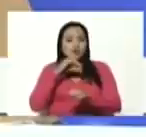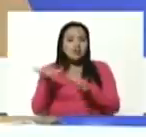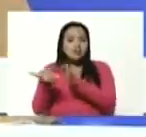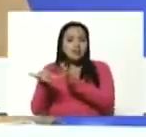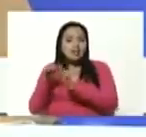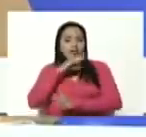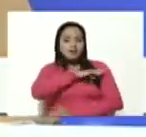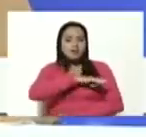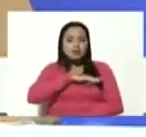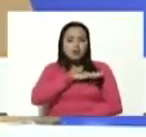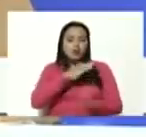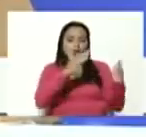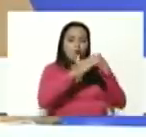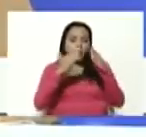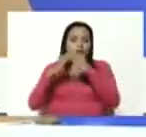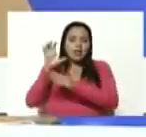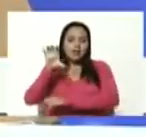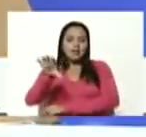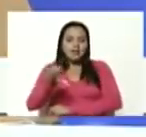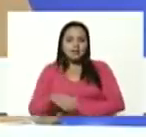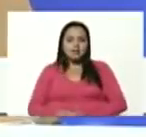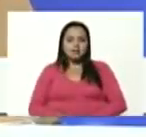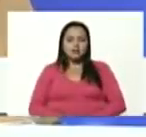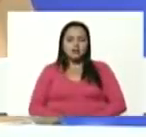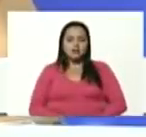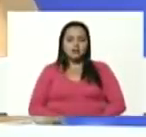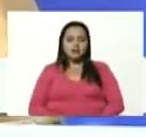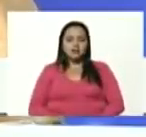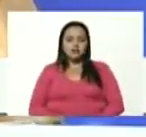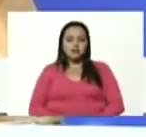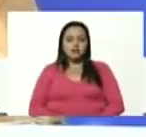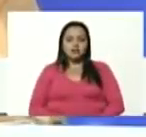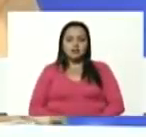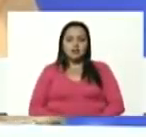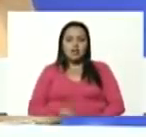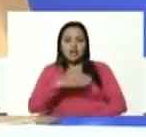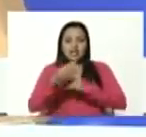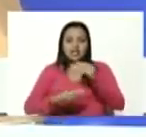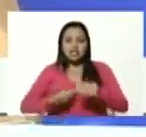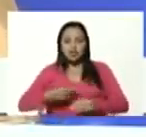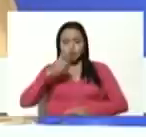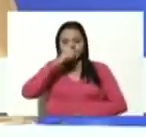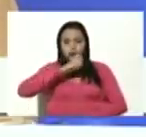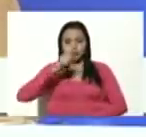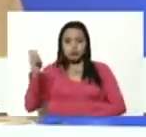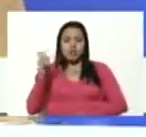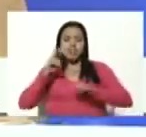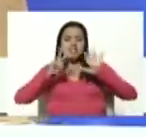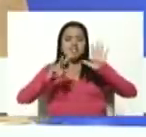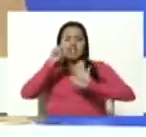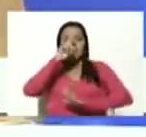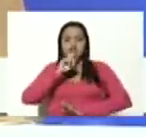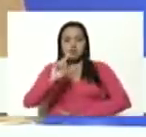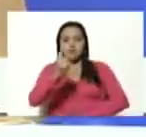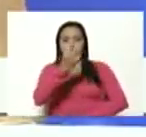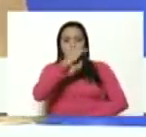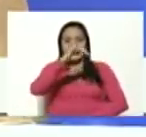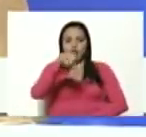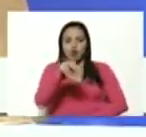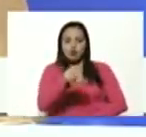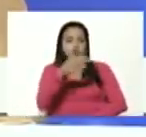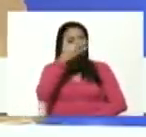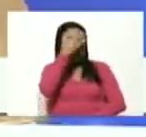gran misión Hogares de la Patria. Cumplió 7 años el 1 de junio y se nos